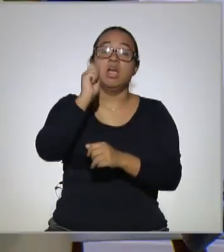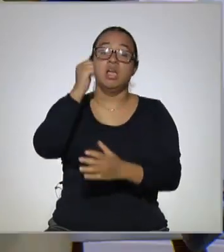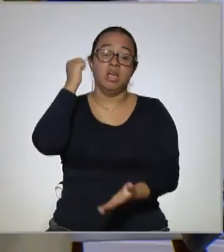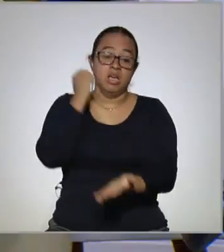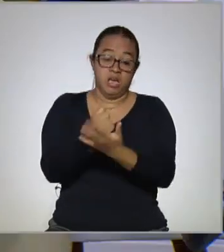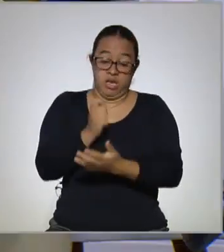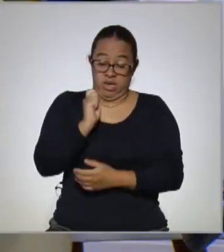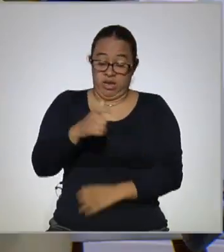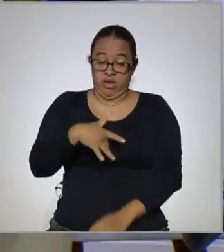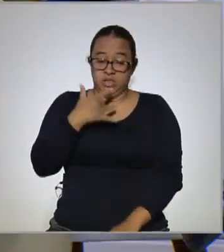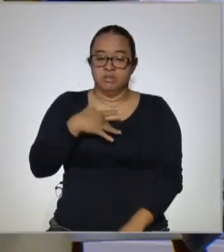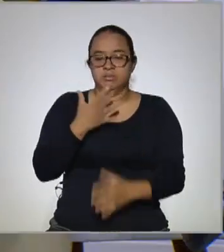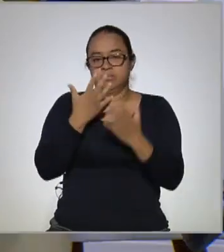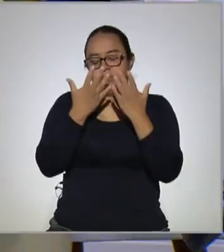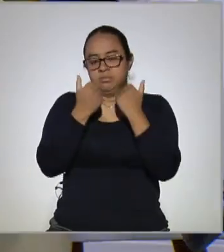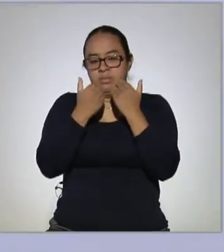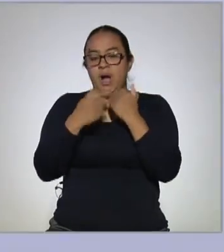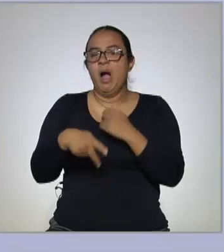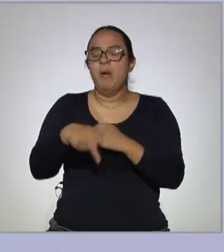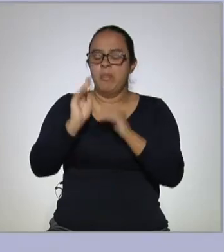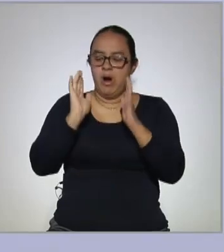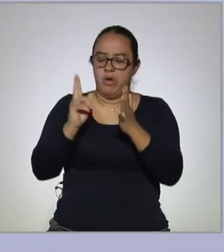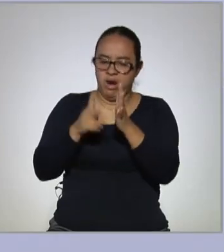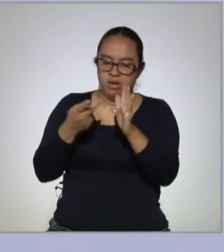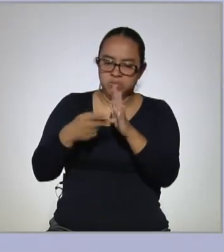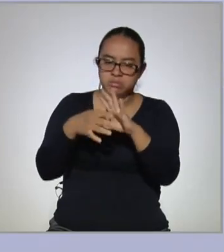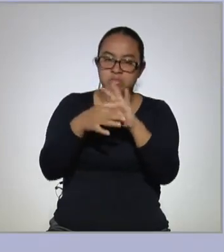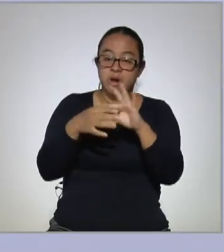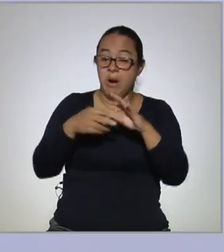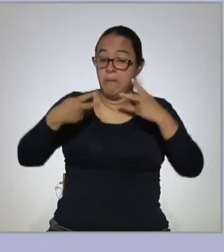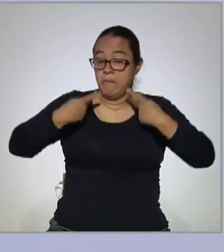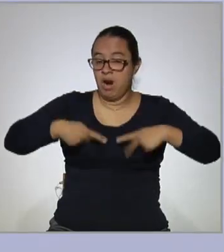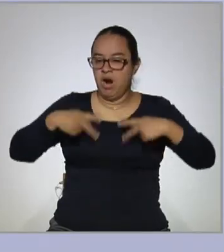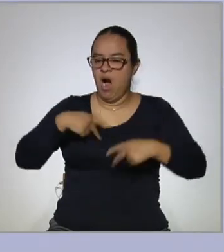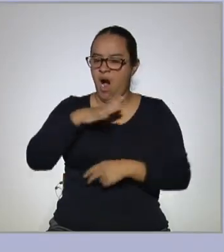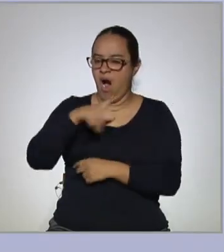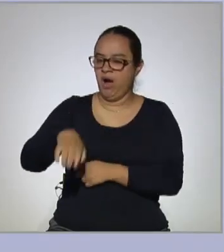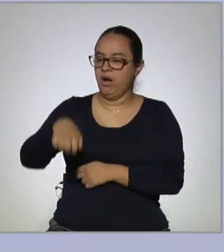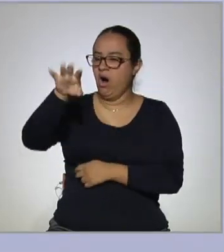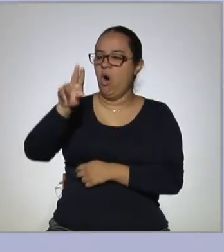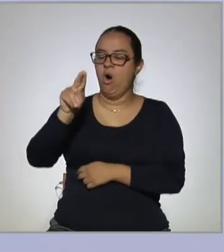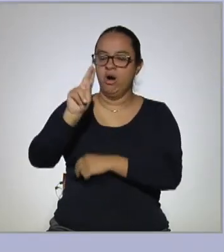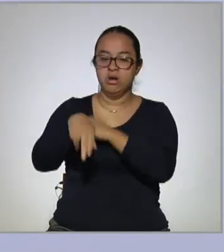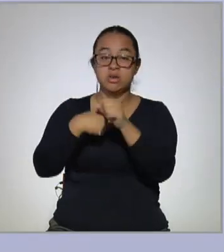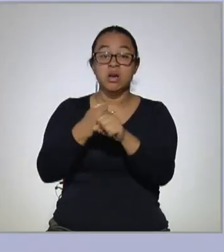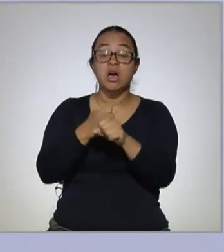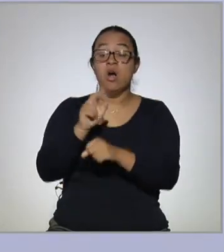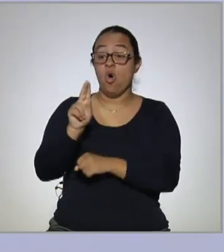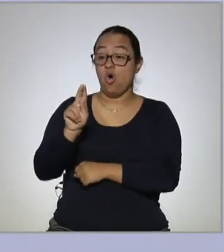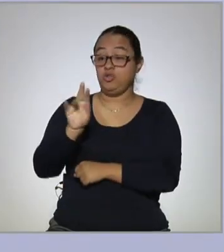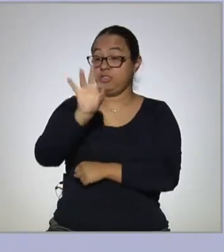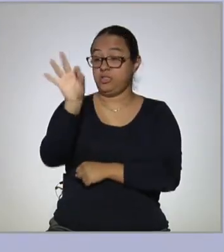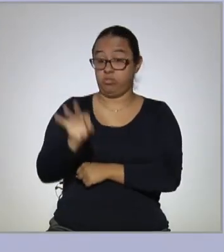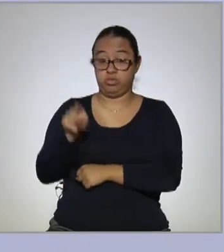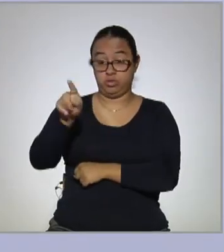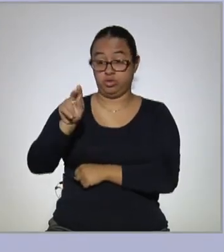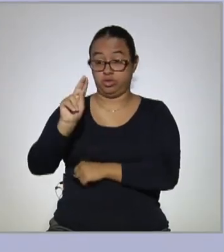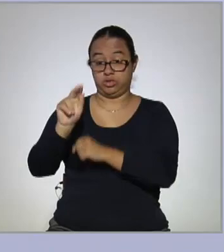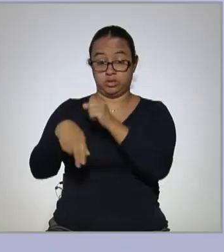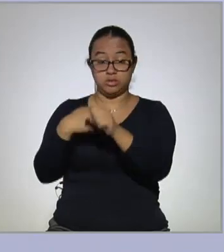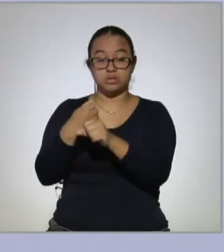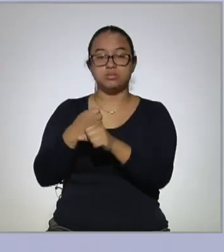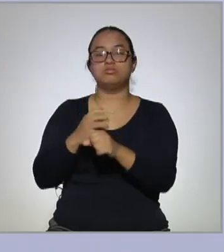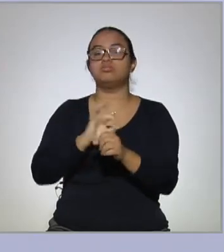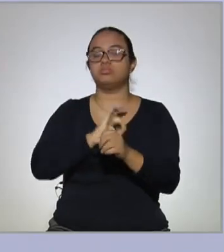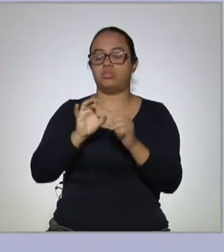a dar síntomas. Pero se ha mencionado que inclusive las personas que tienen más de 80 años, el 80% de estas personas pueden tener